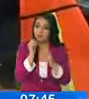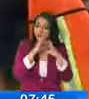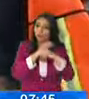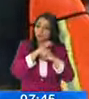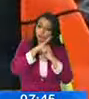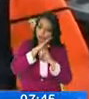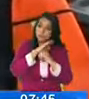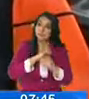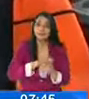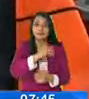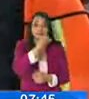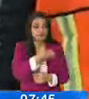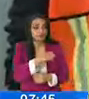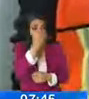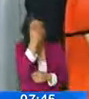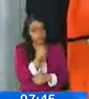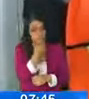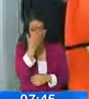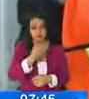Sí. Muy buenos días, pues